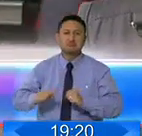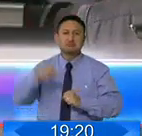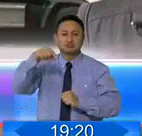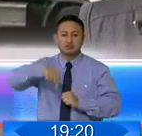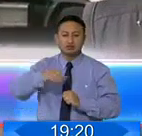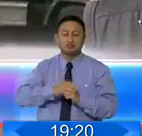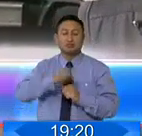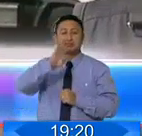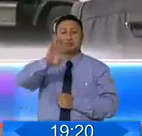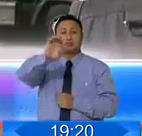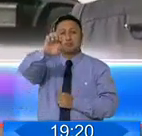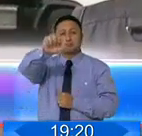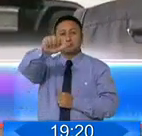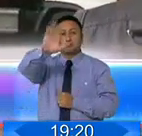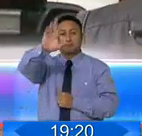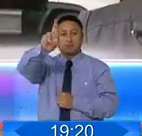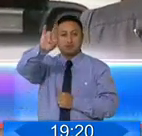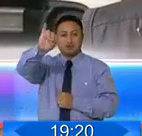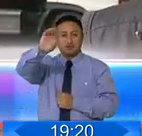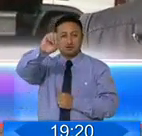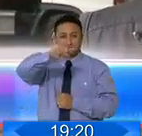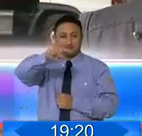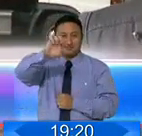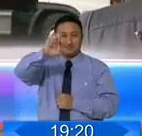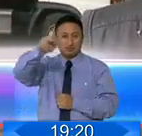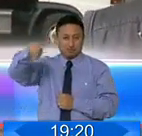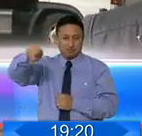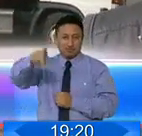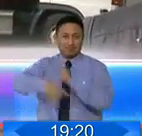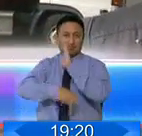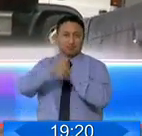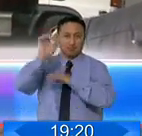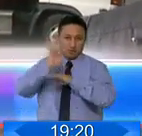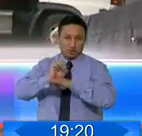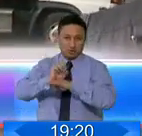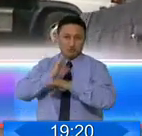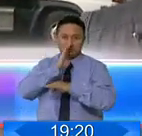del Beaterio, en este caso donde estamos, de EPE Petroecuador, que siempre ha sido